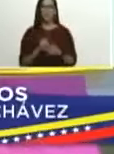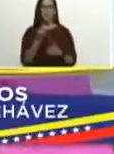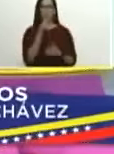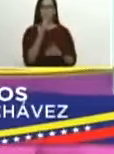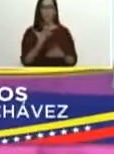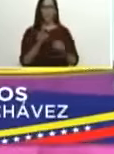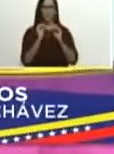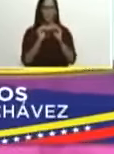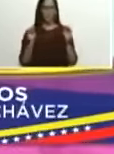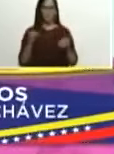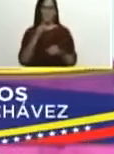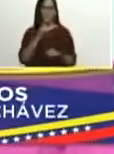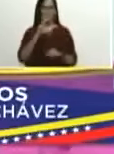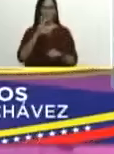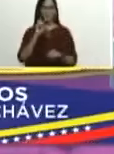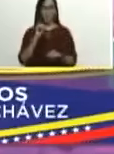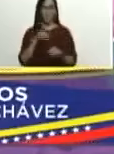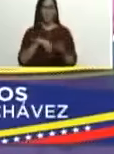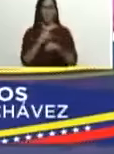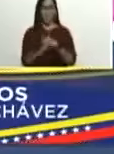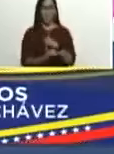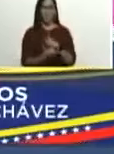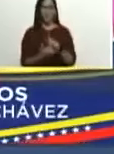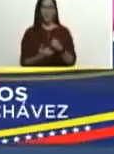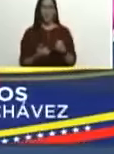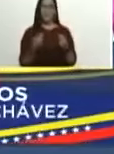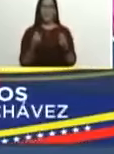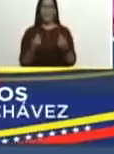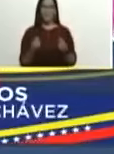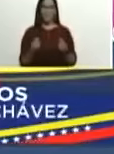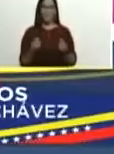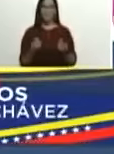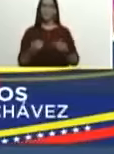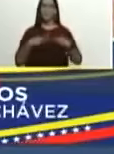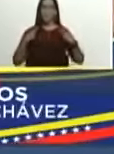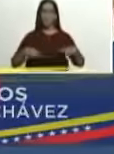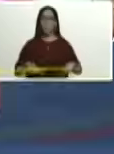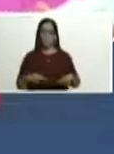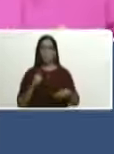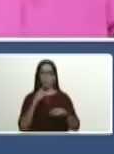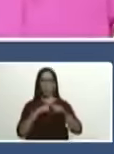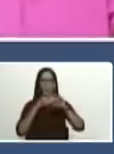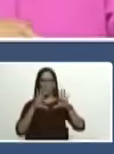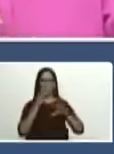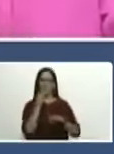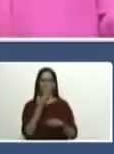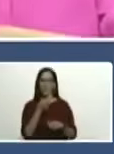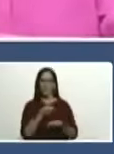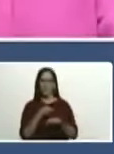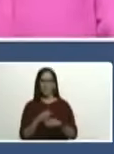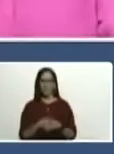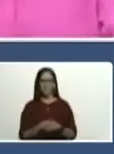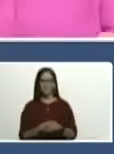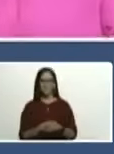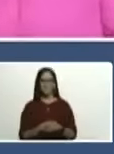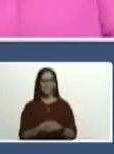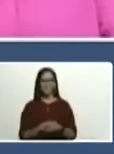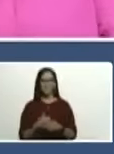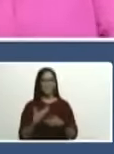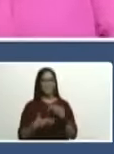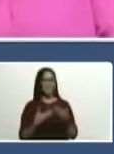donde 130 proyectos van a ser financiados con recursos para el 1x10 del buen gobierno. Próximo